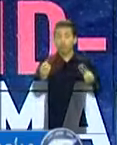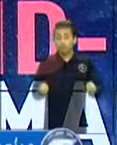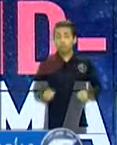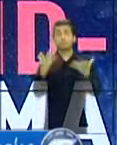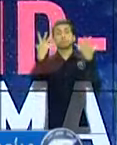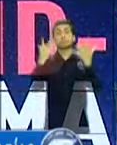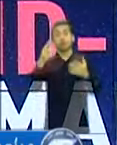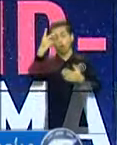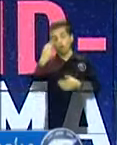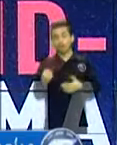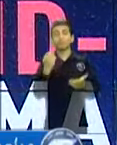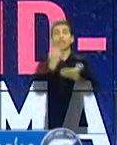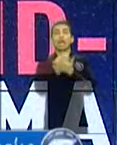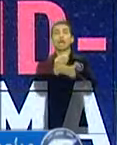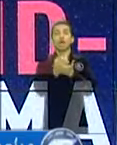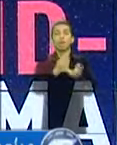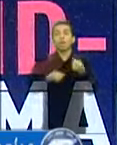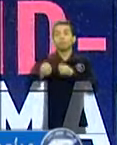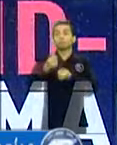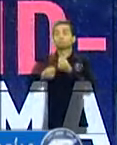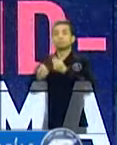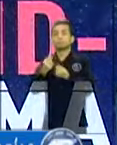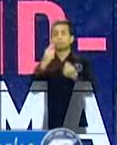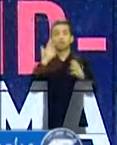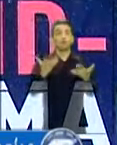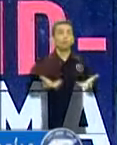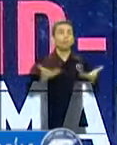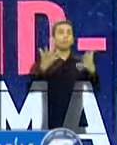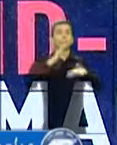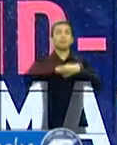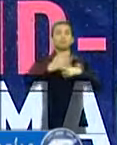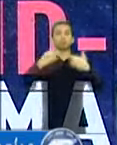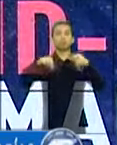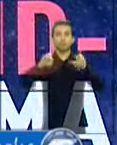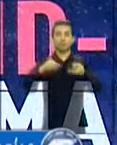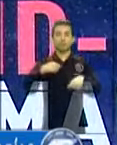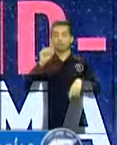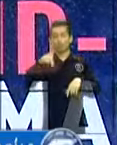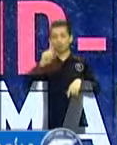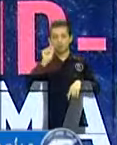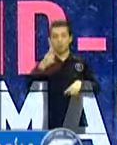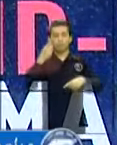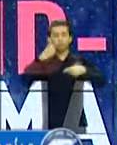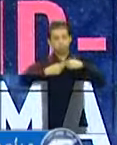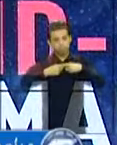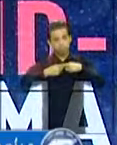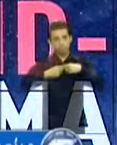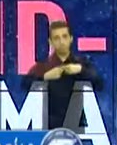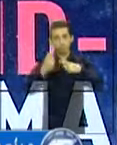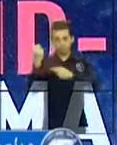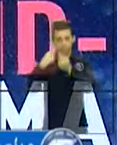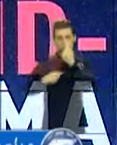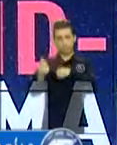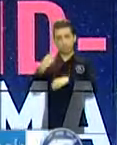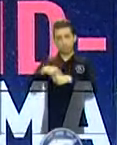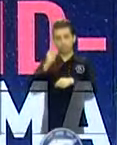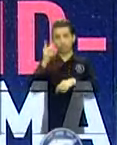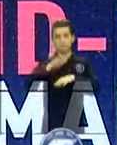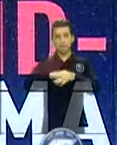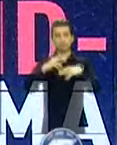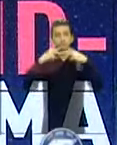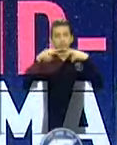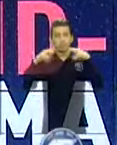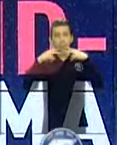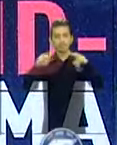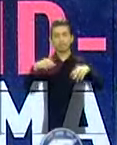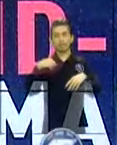la de generar oportunidades en el país. Con esto vamos a hacer una nueva pausa comercial. Volveremos con muchas más noticias. Tenemos